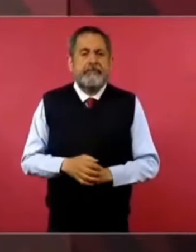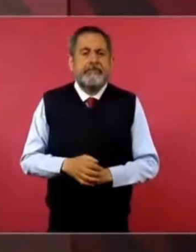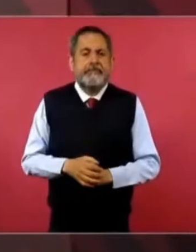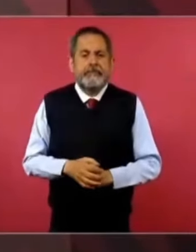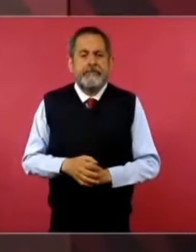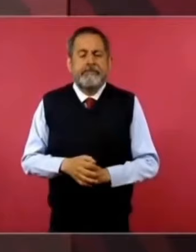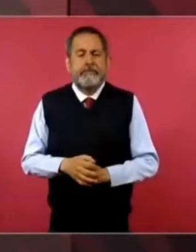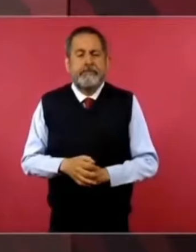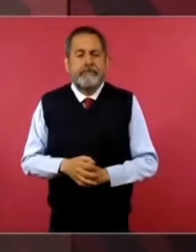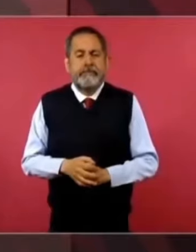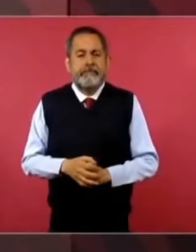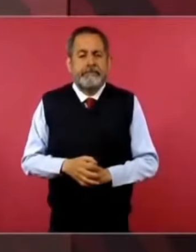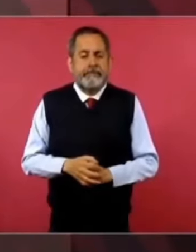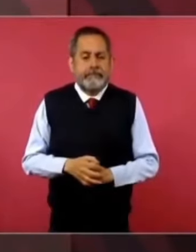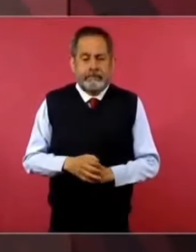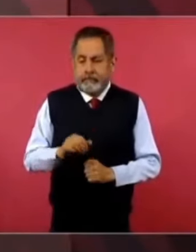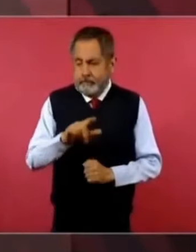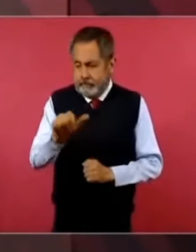justicia